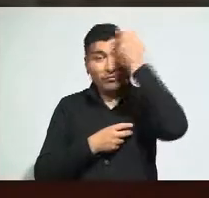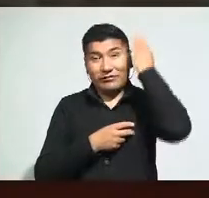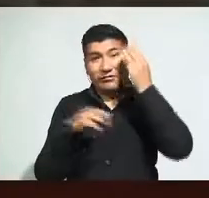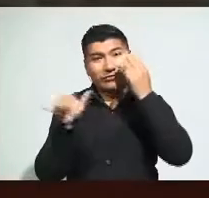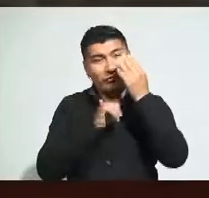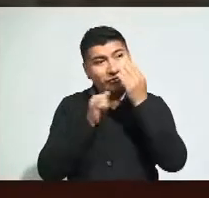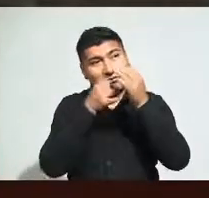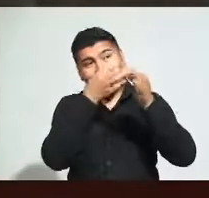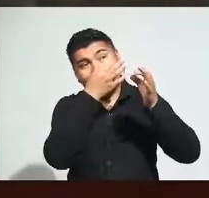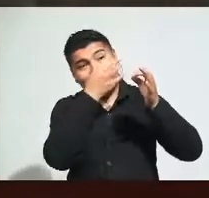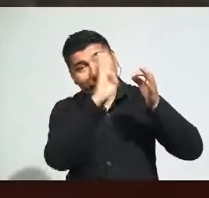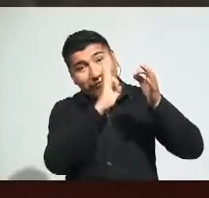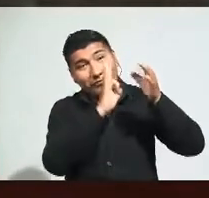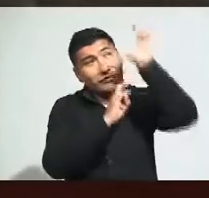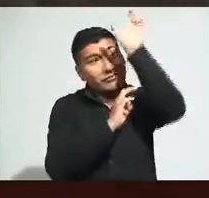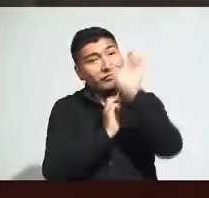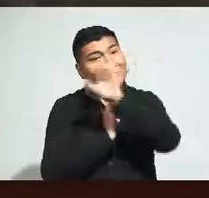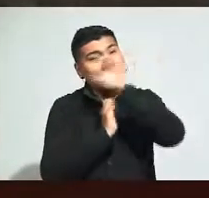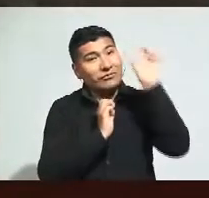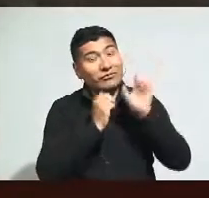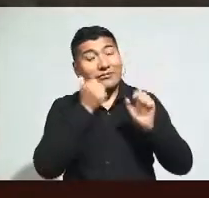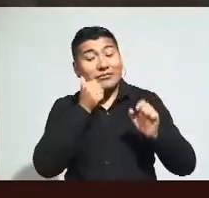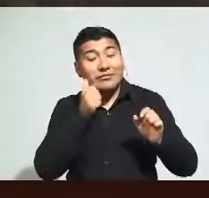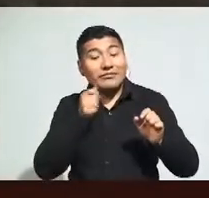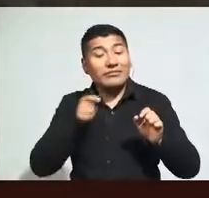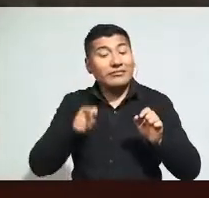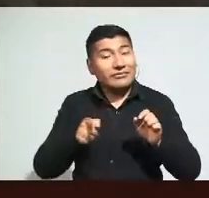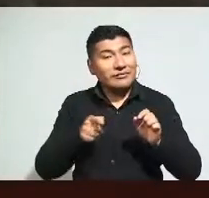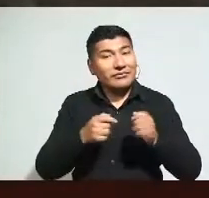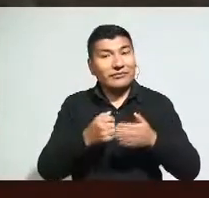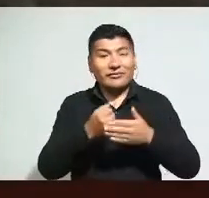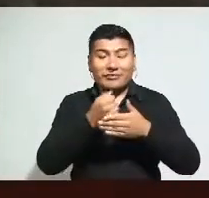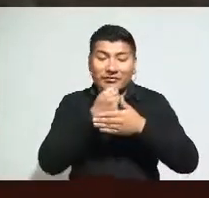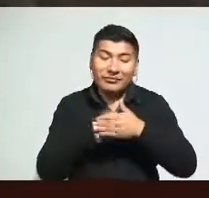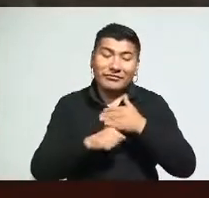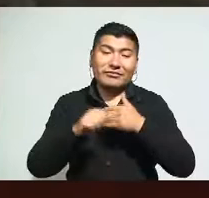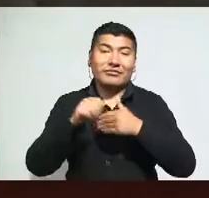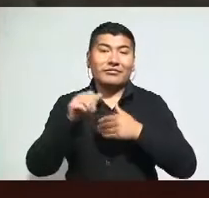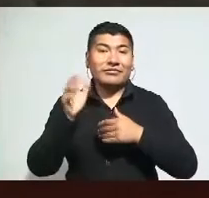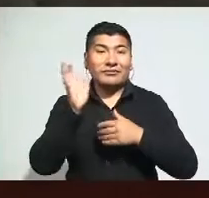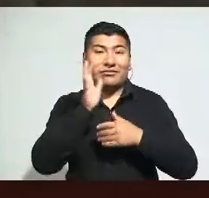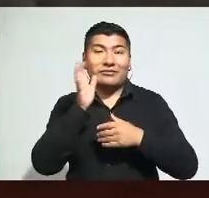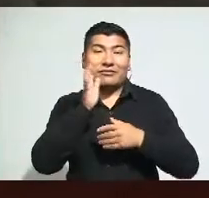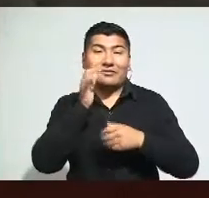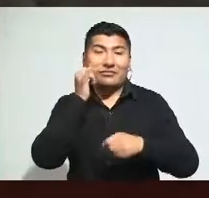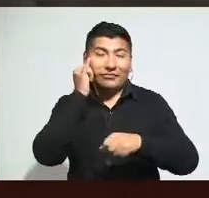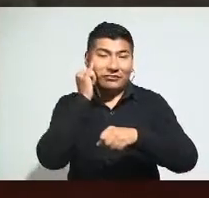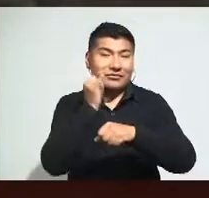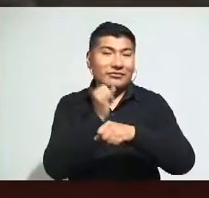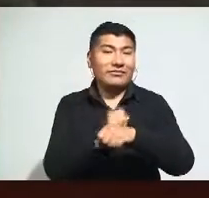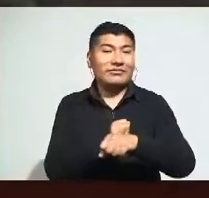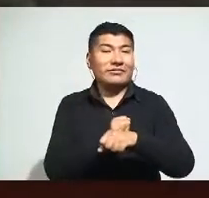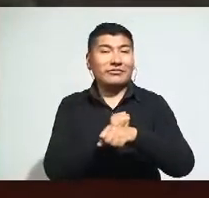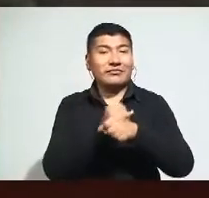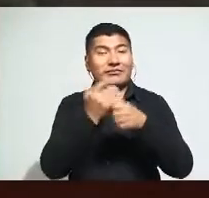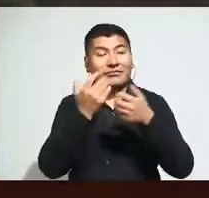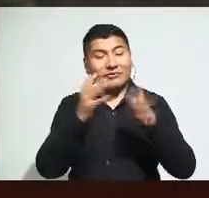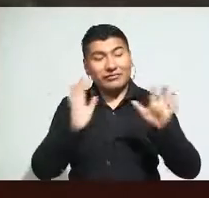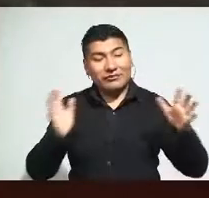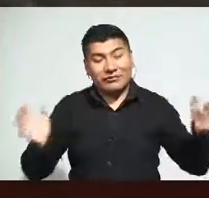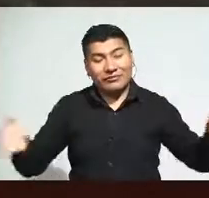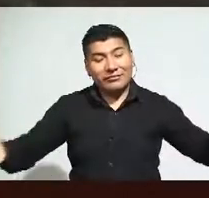cruz allí ella nos ha dado a luz como tierna madre de la iglesia que desea acoger